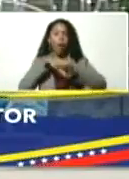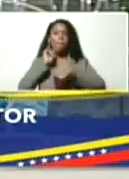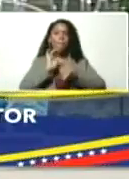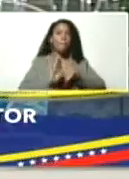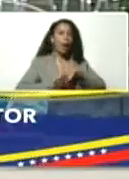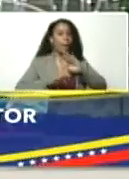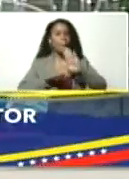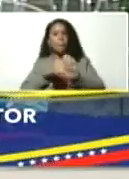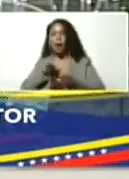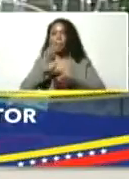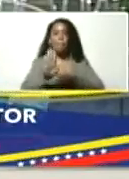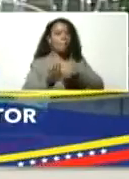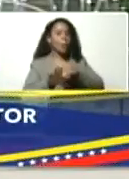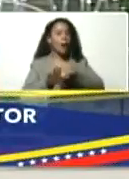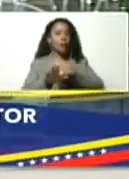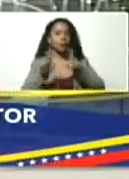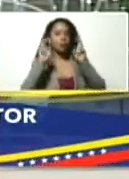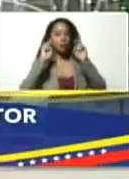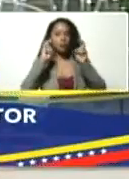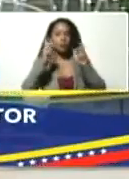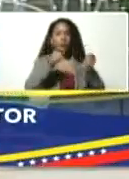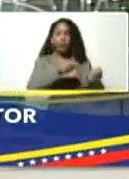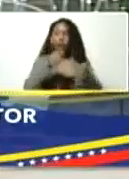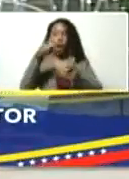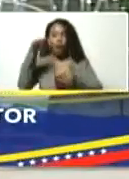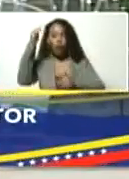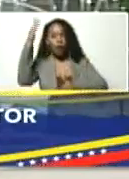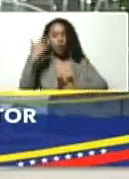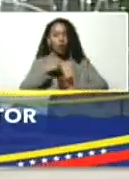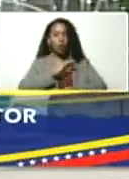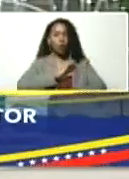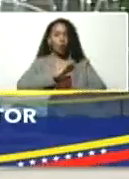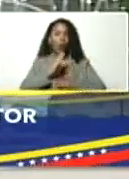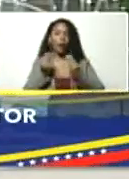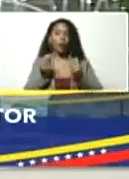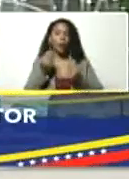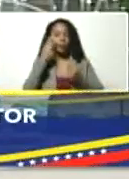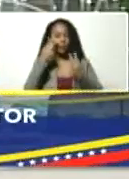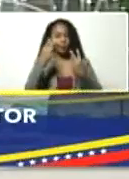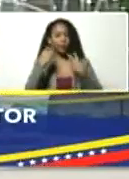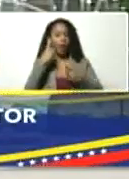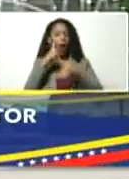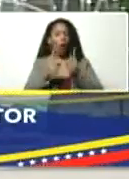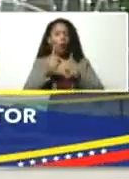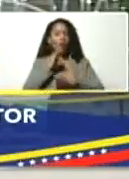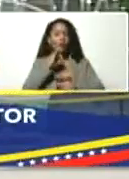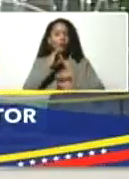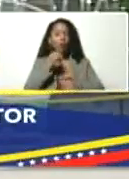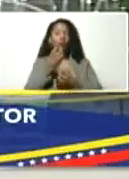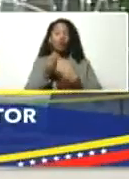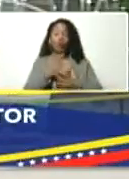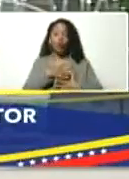paso la vocación exportadora de nuestra economía. Fíjense, aquí hay algunos datos bien